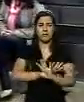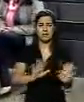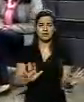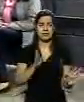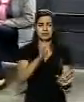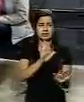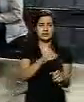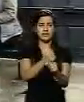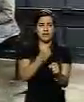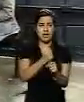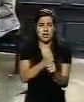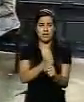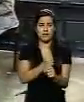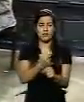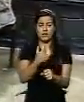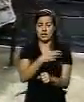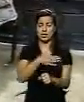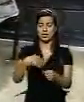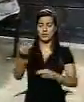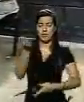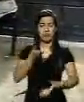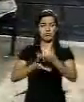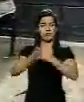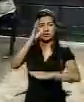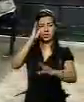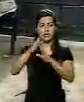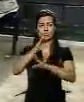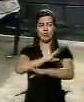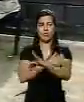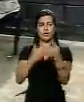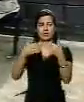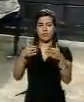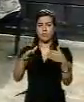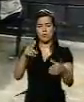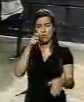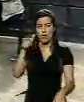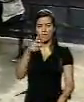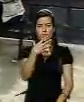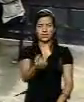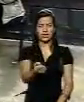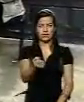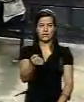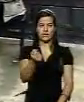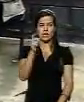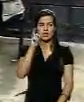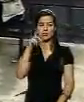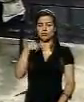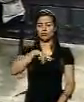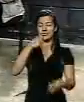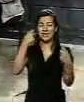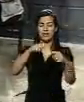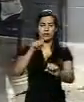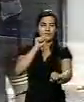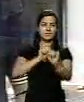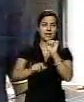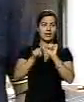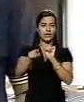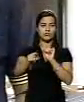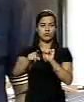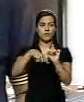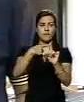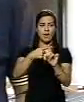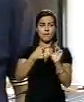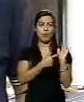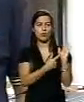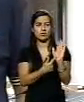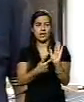manera pues no quieren transferir directamente el poder hacia el pueblo, sino que bueno, que hemos estado combatiendo eso y demostrarles que